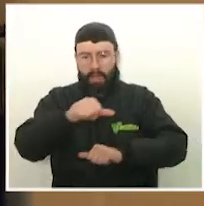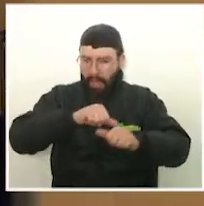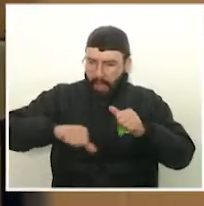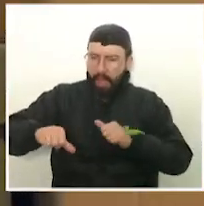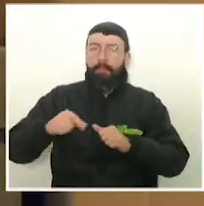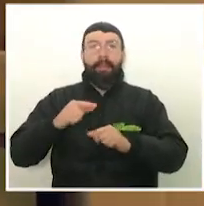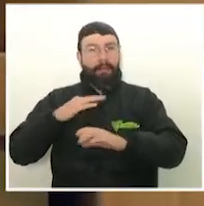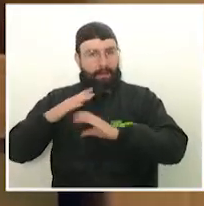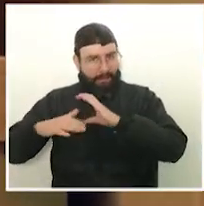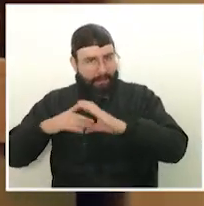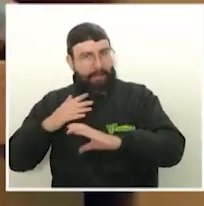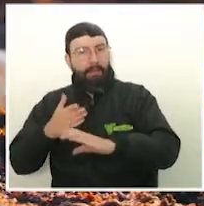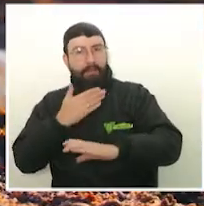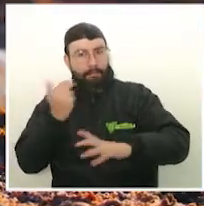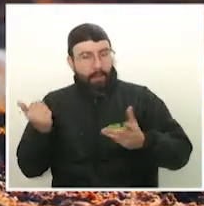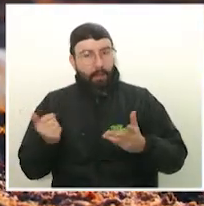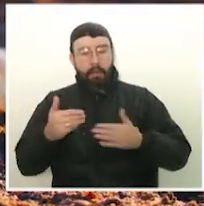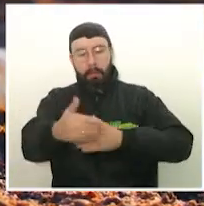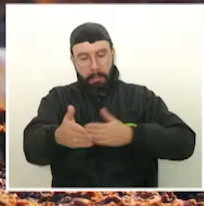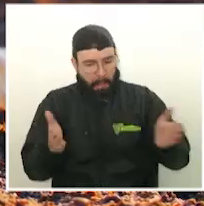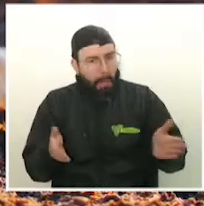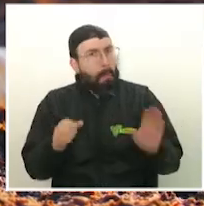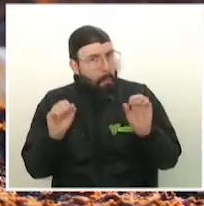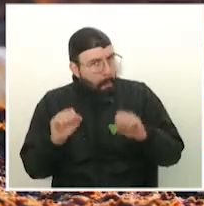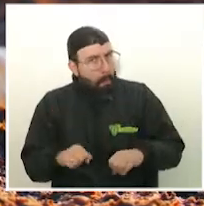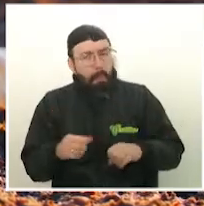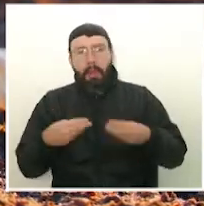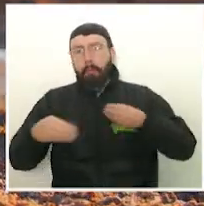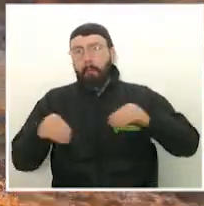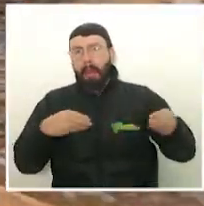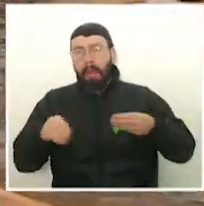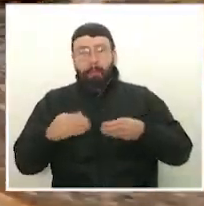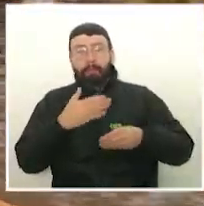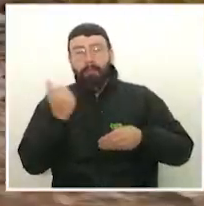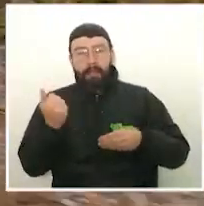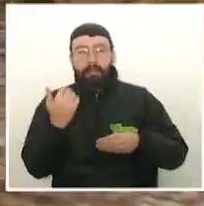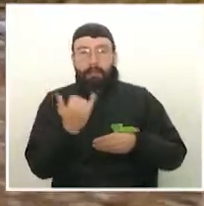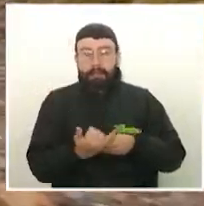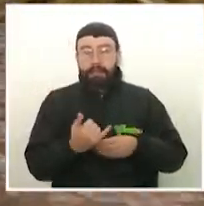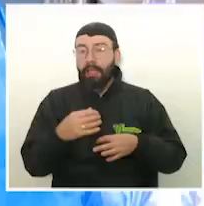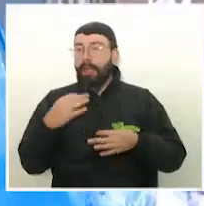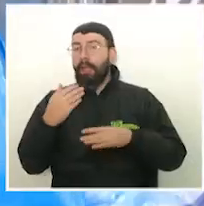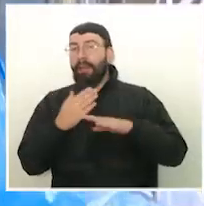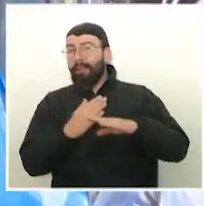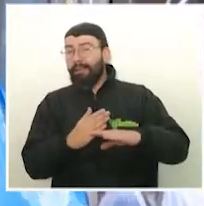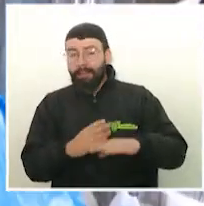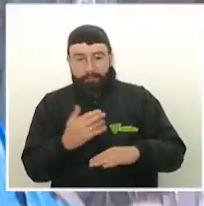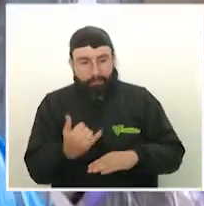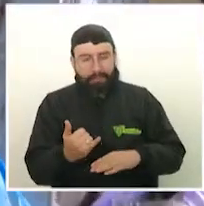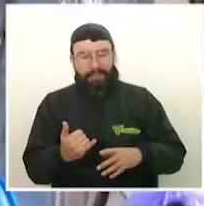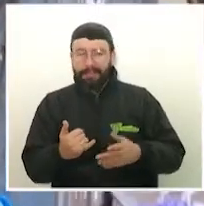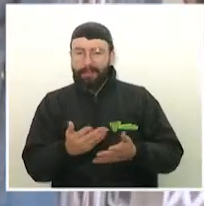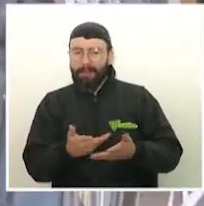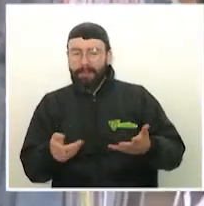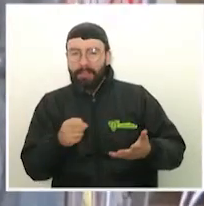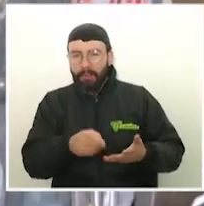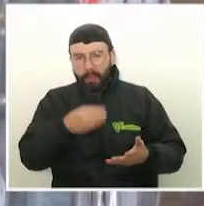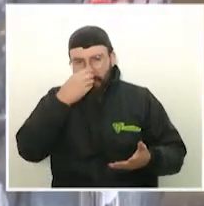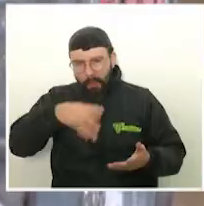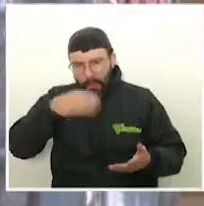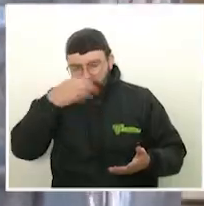reciclables. Utilizar cajas de cartón y evitar que las bolsas plásticas sigan contaminando nuestro